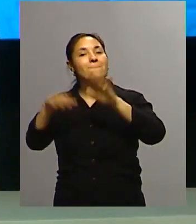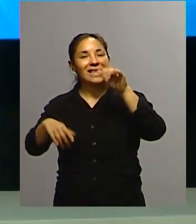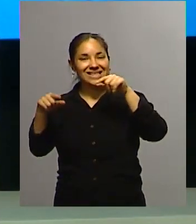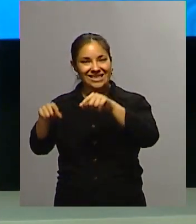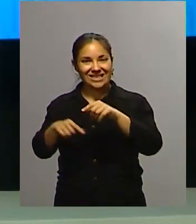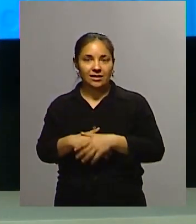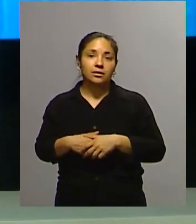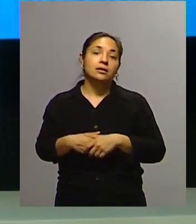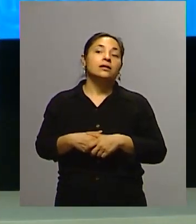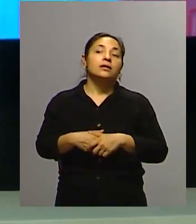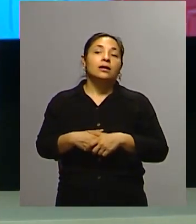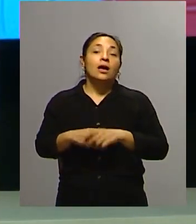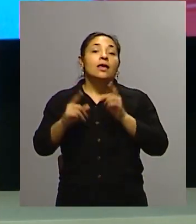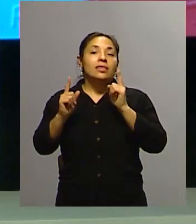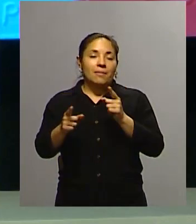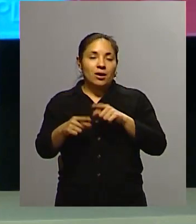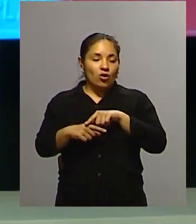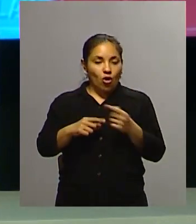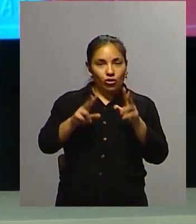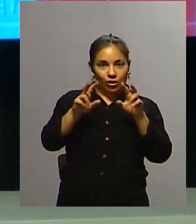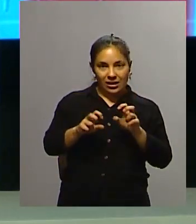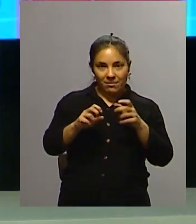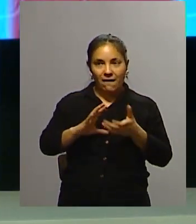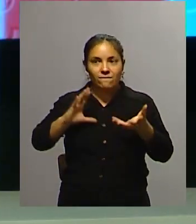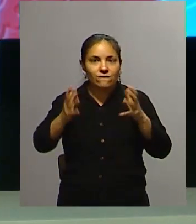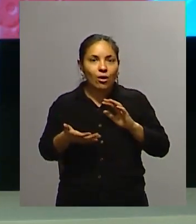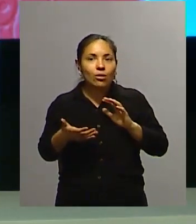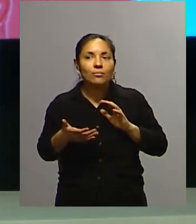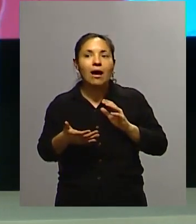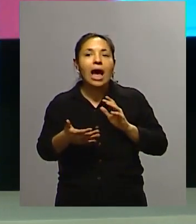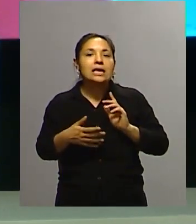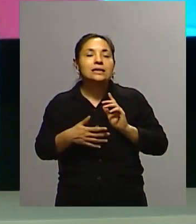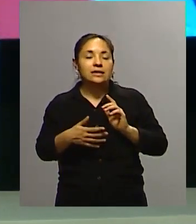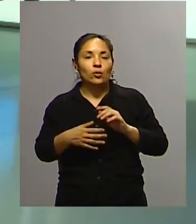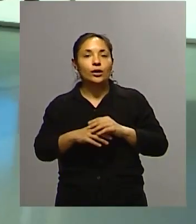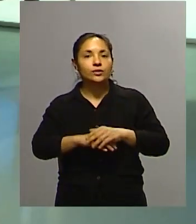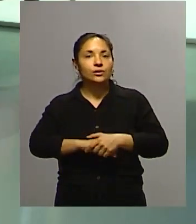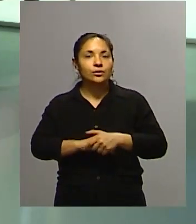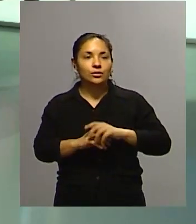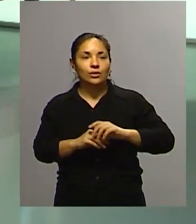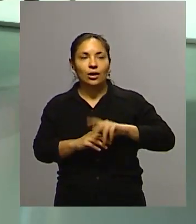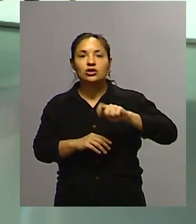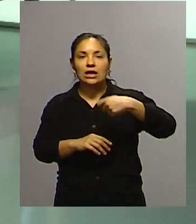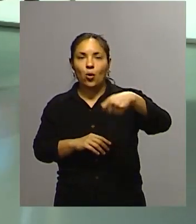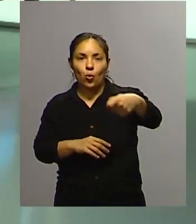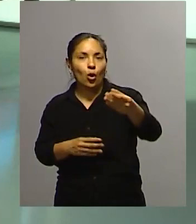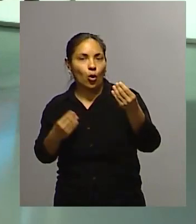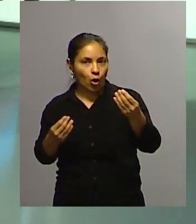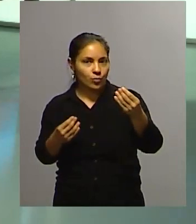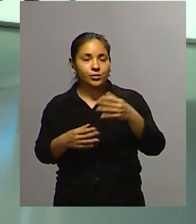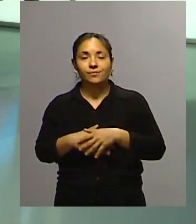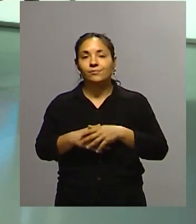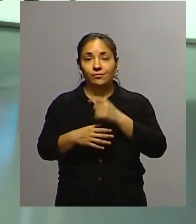Y un tema menor, para hacerlo cortito, cómo funcionarían los seguros, ¿no? ¿Cuál es, hasta dónde te cubre el